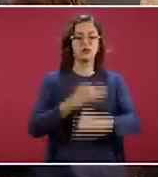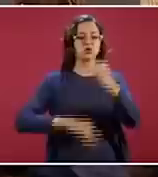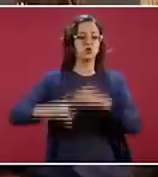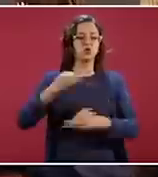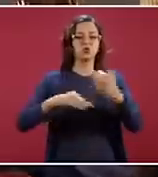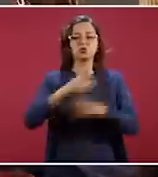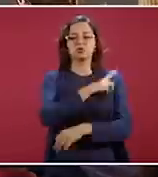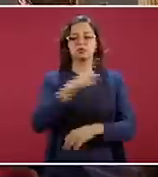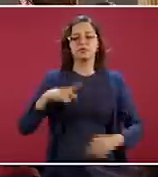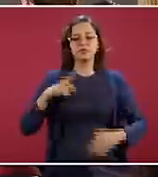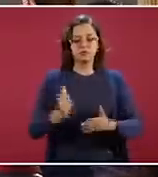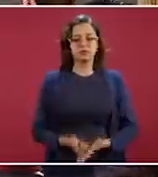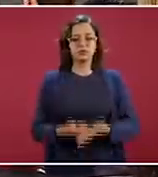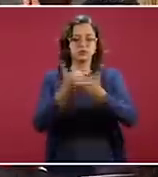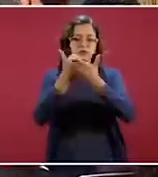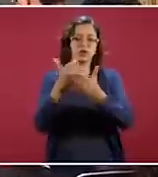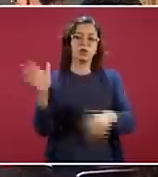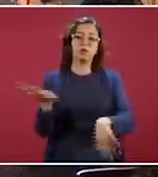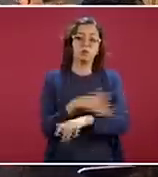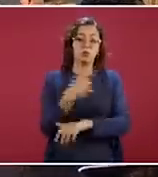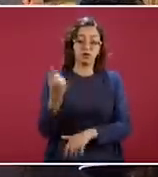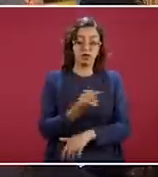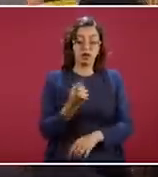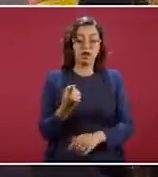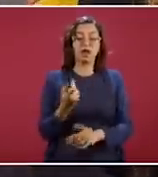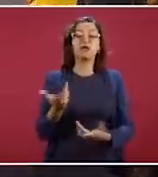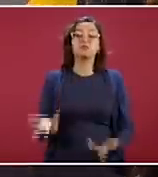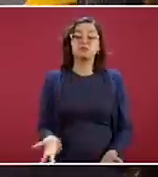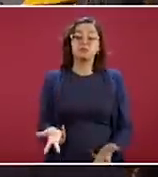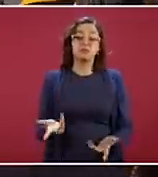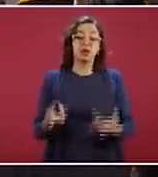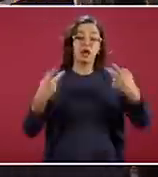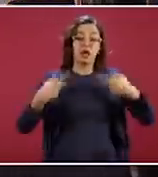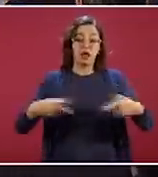porque todavía llegan conmigo